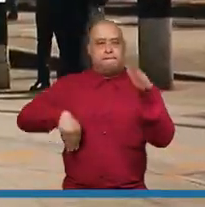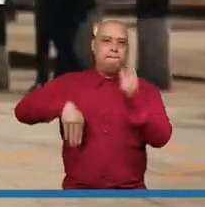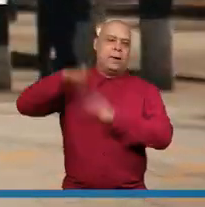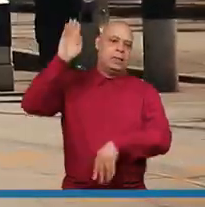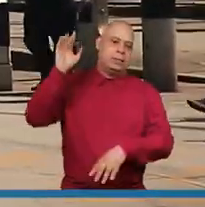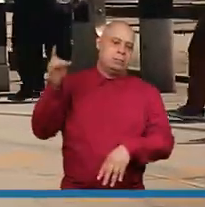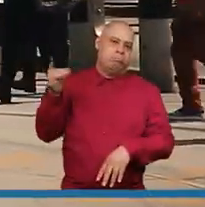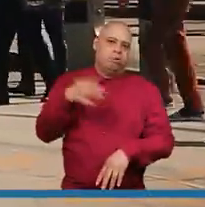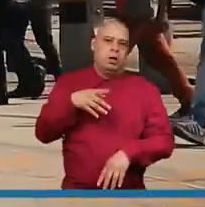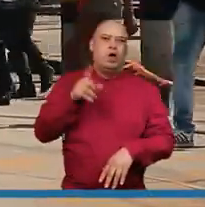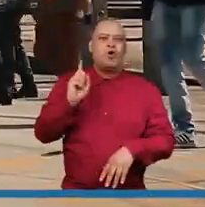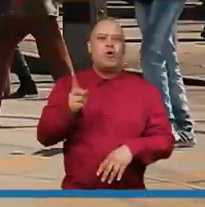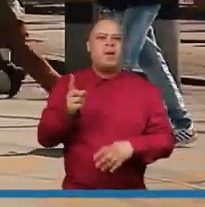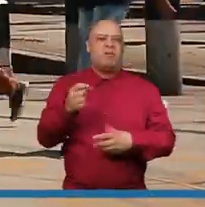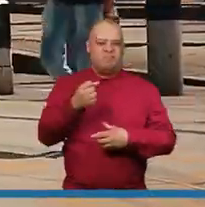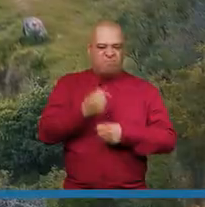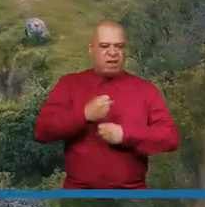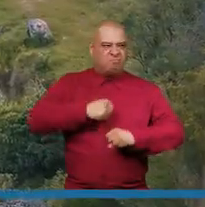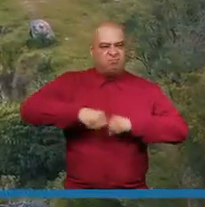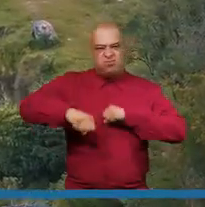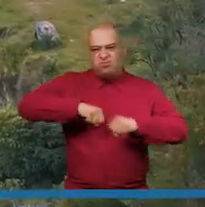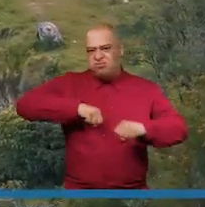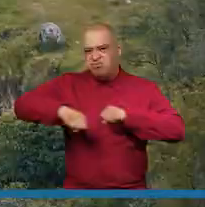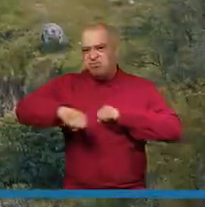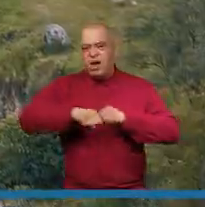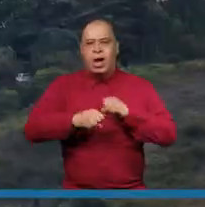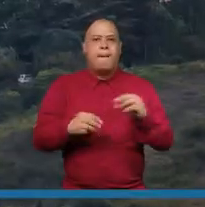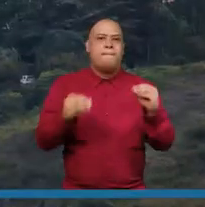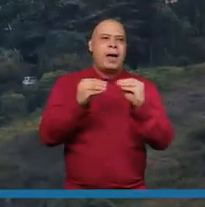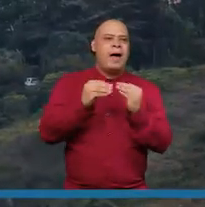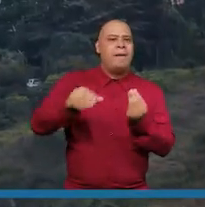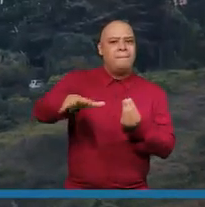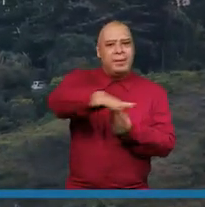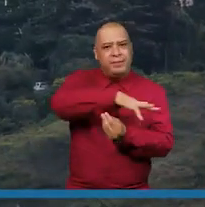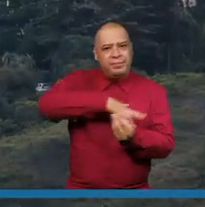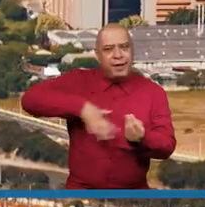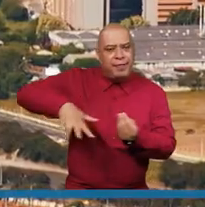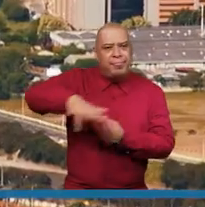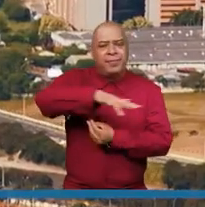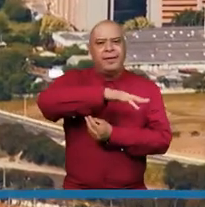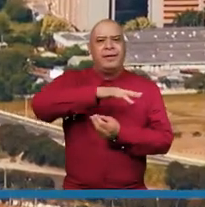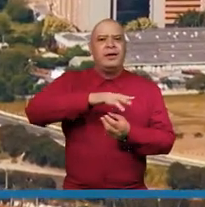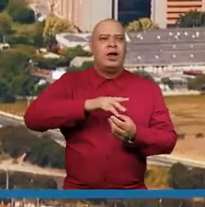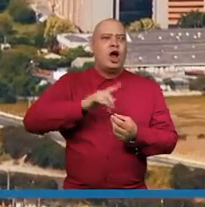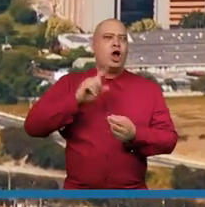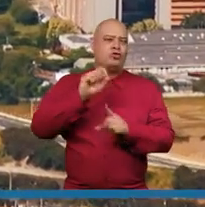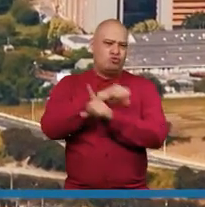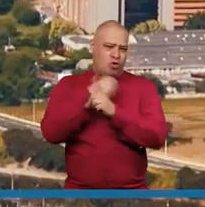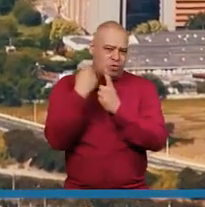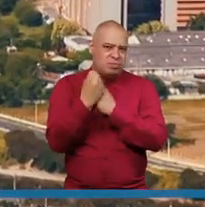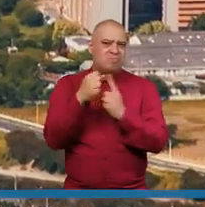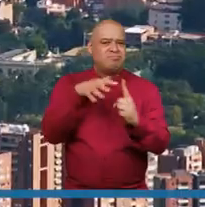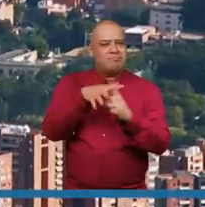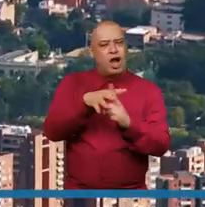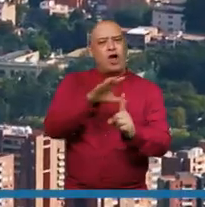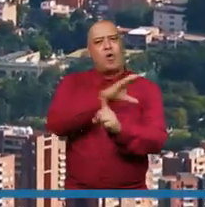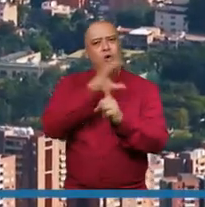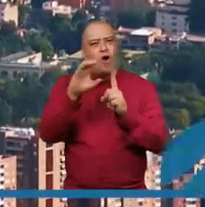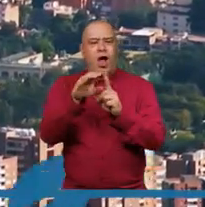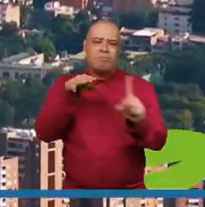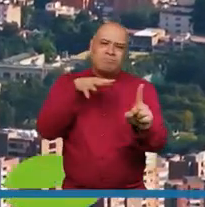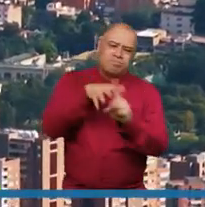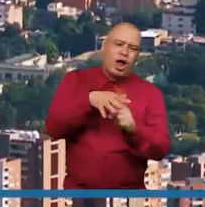señalado, a raíz de las relaciones funcionales, a raíz de las funciones ambientales y de otro orden, sociales,